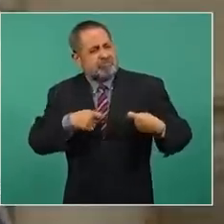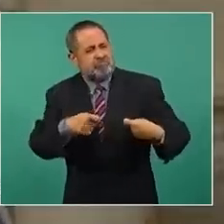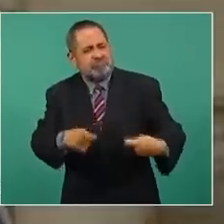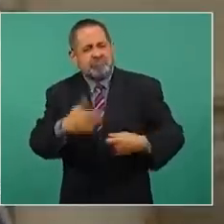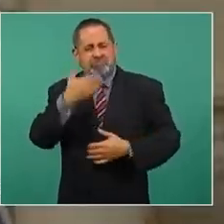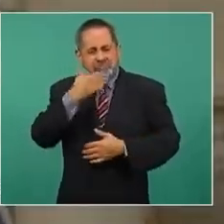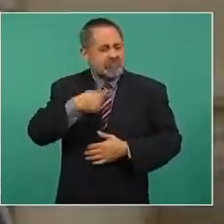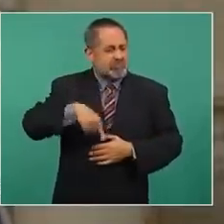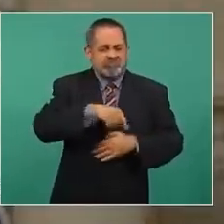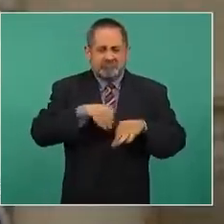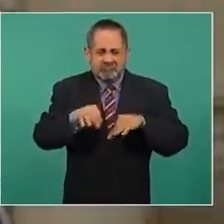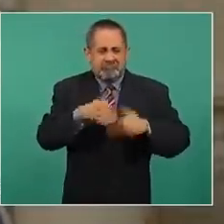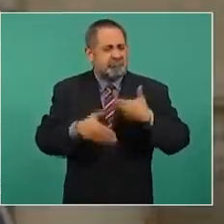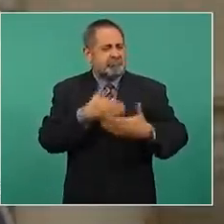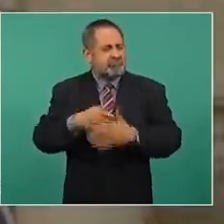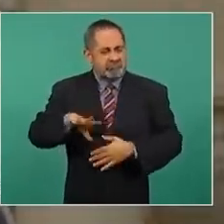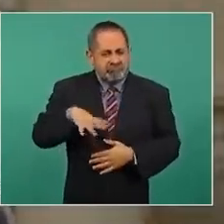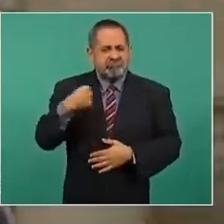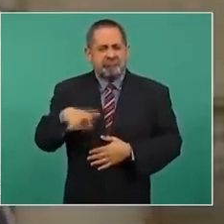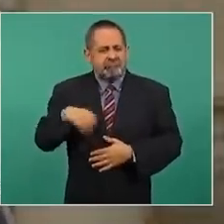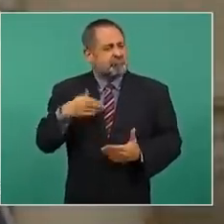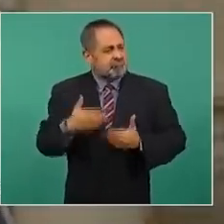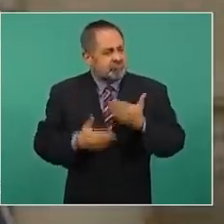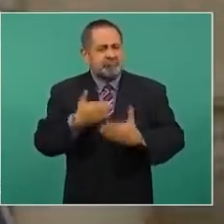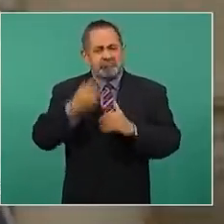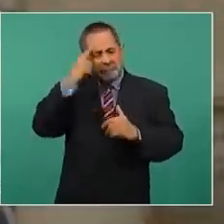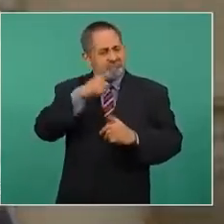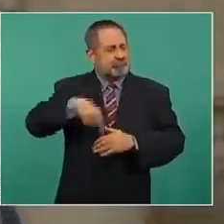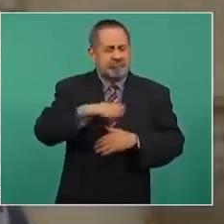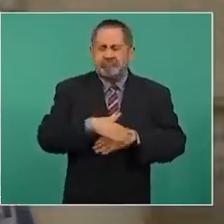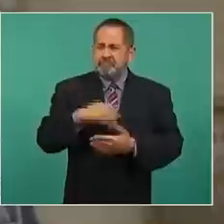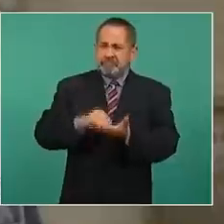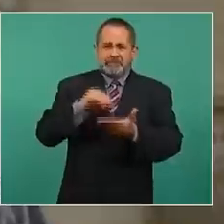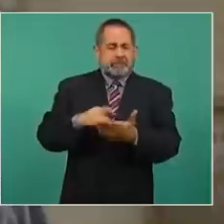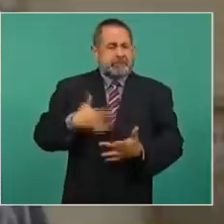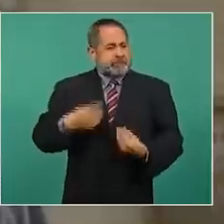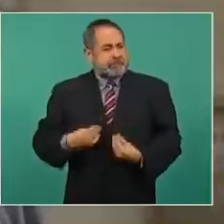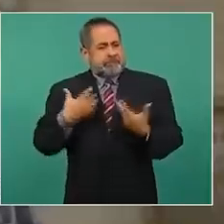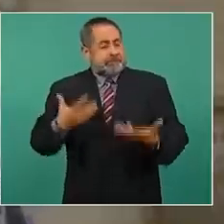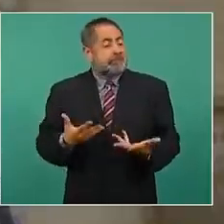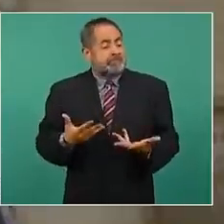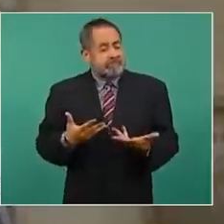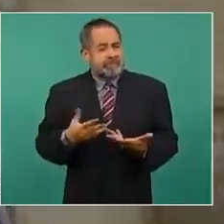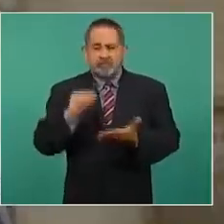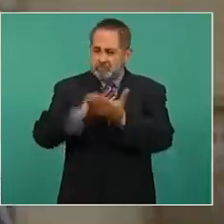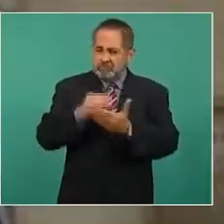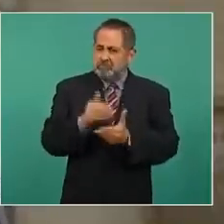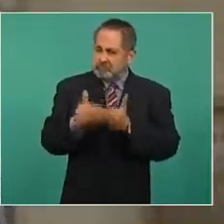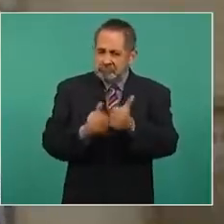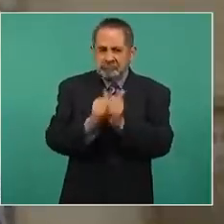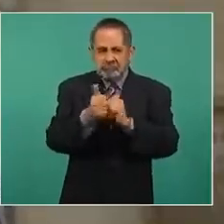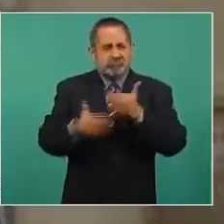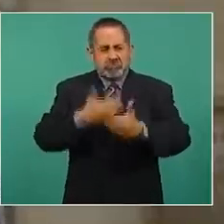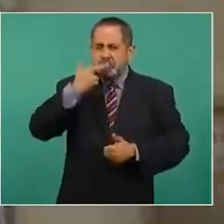el que trabajamos arduamente para conservar vivo mientras sigue evolucionando